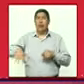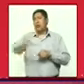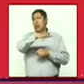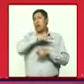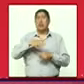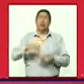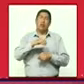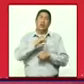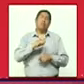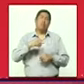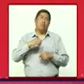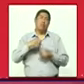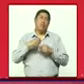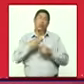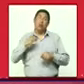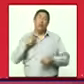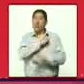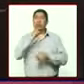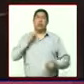los asambleístas.